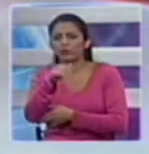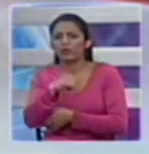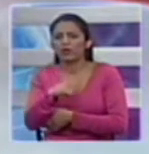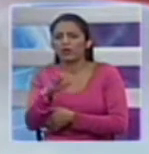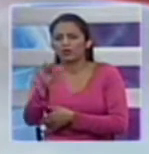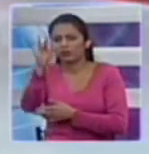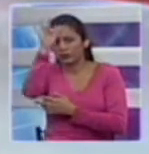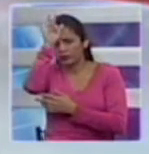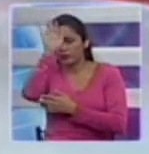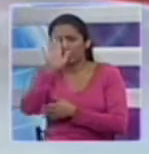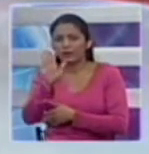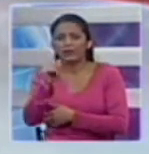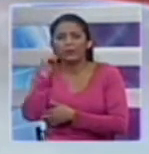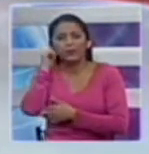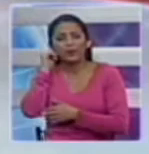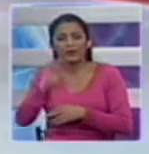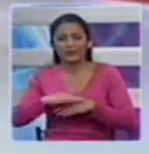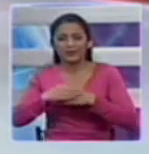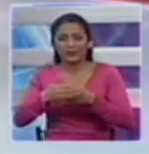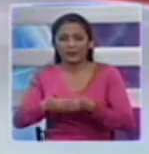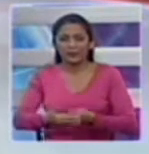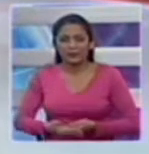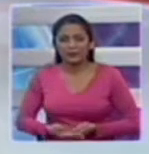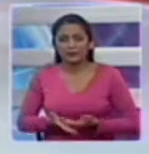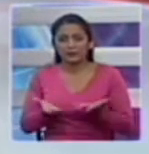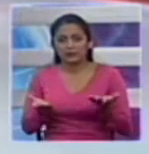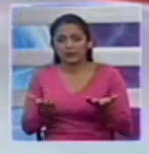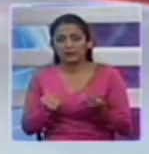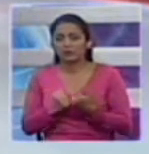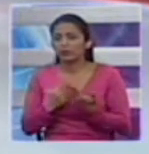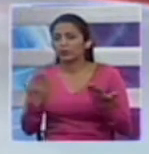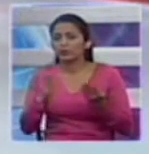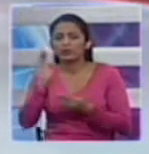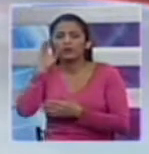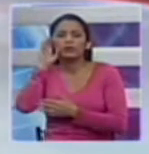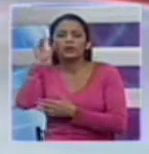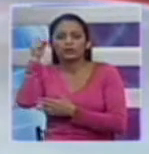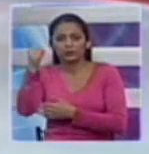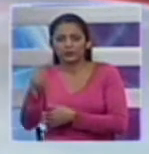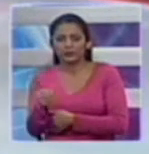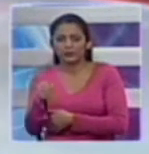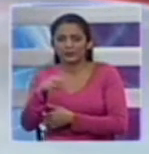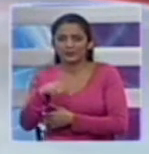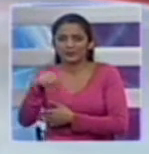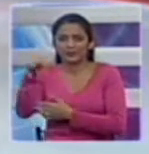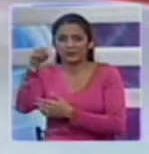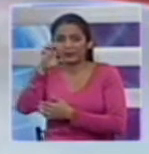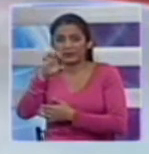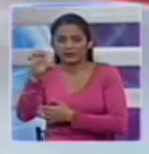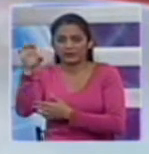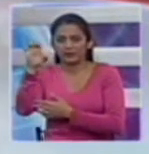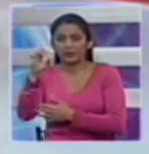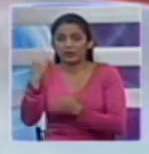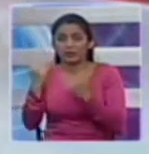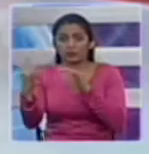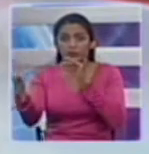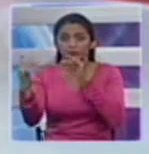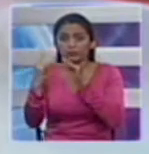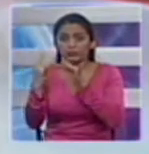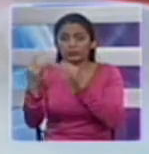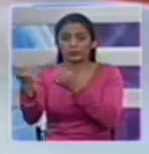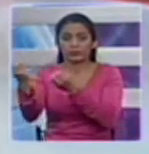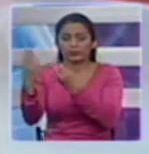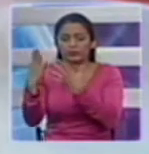se ejecutan en la avenida Paseo de los Cañaris al noreste de Cuenca. Nuestro reportero Hernán Samaniego se encuentra en el lugar y nos